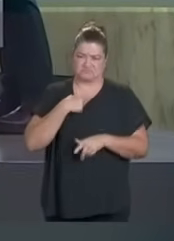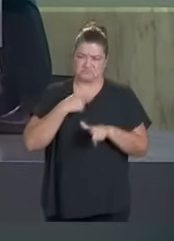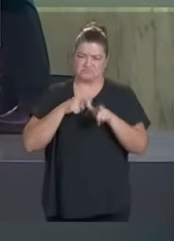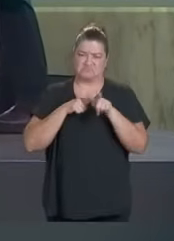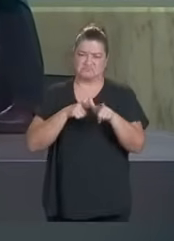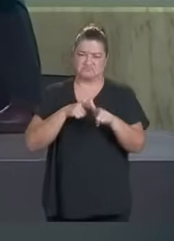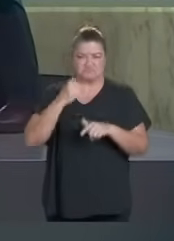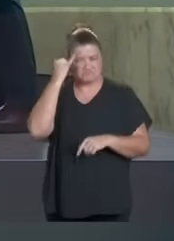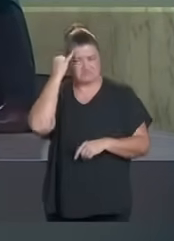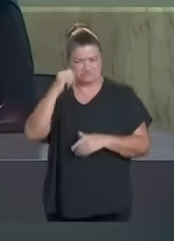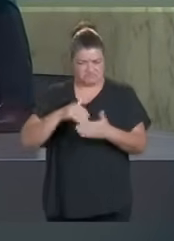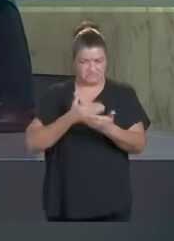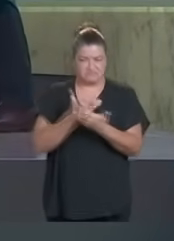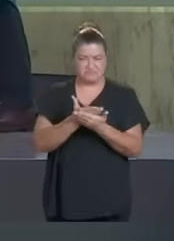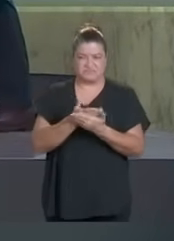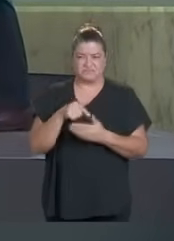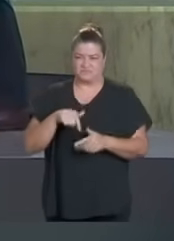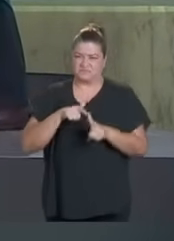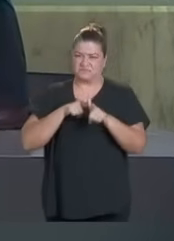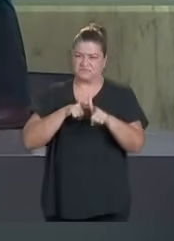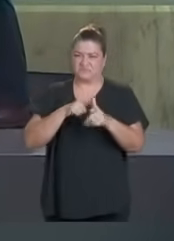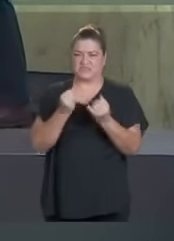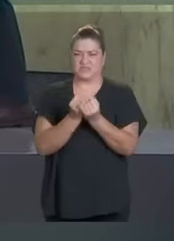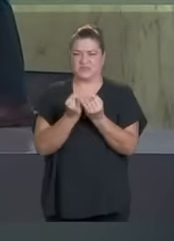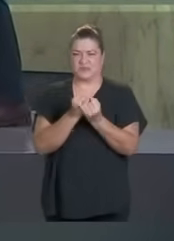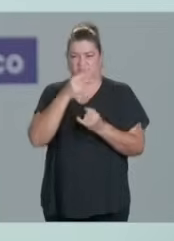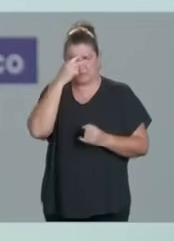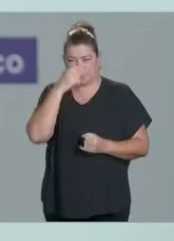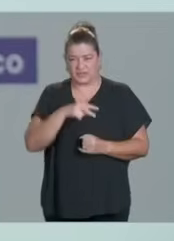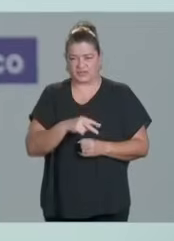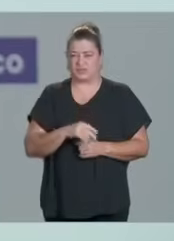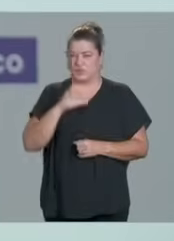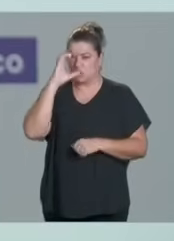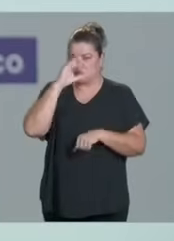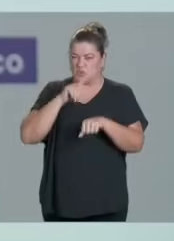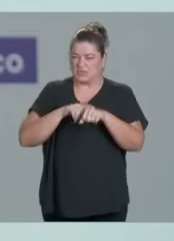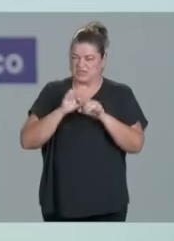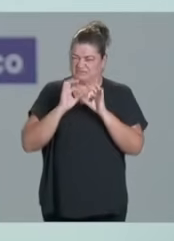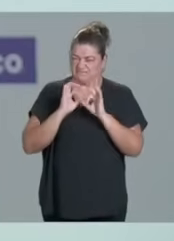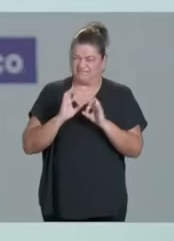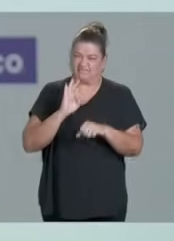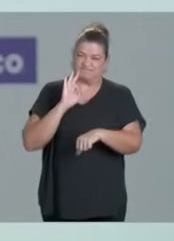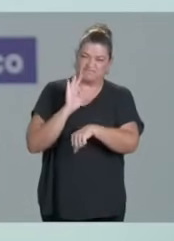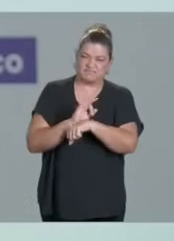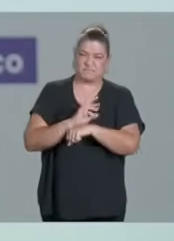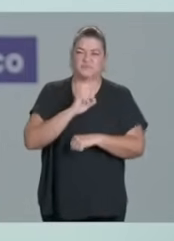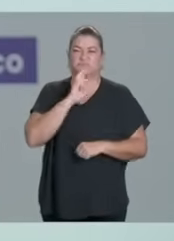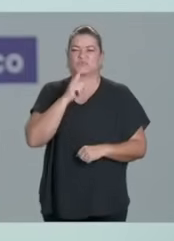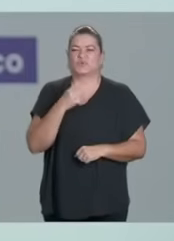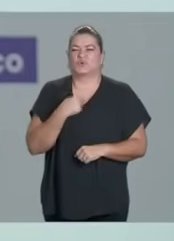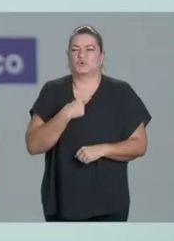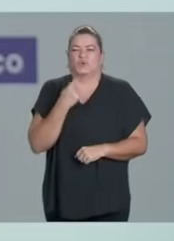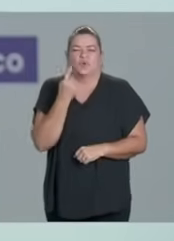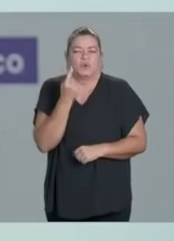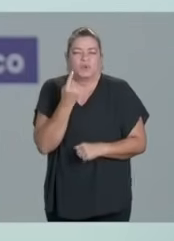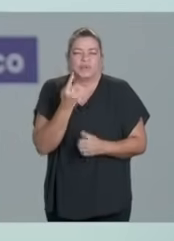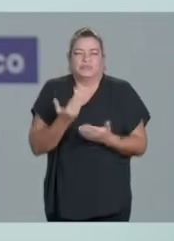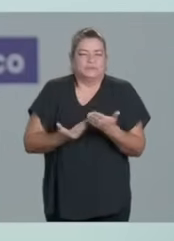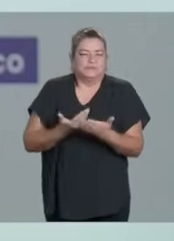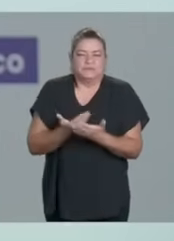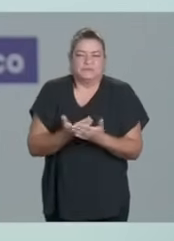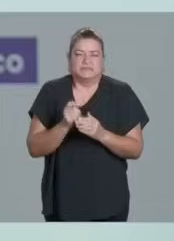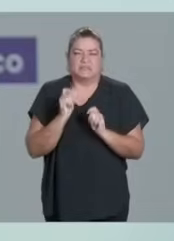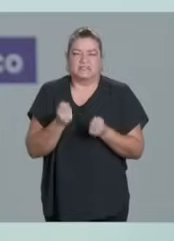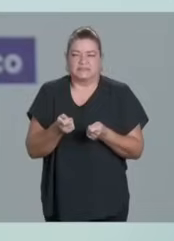queremos hacer de la cultura un verdadero motor del desarrollo. Por eso estamos planteando algo fundamental, que son los bonos